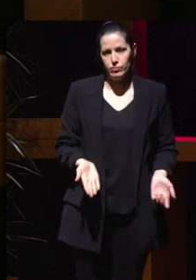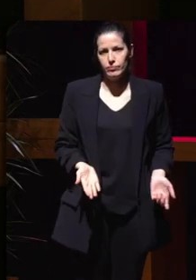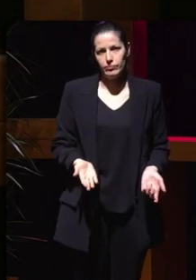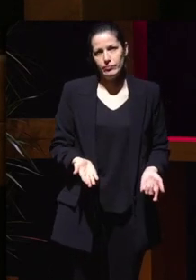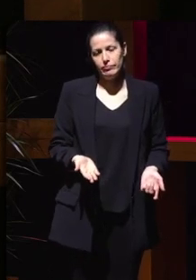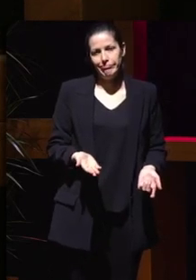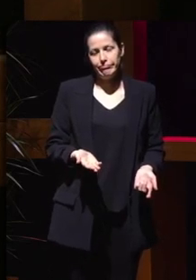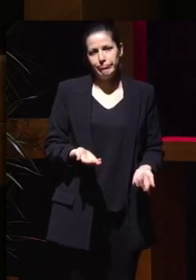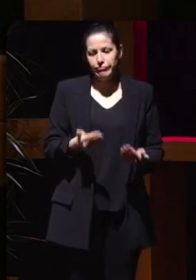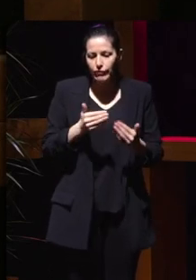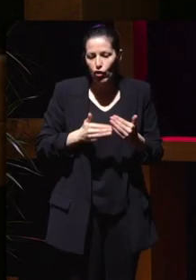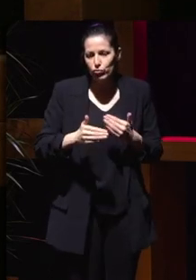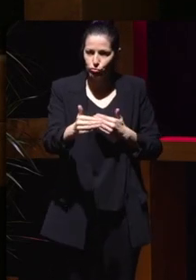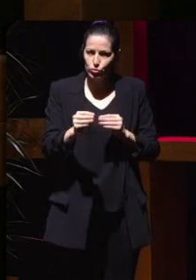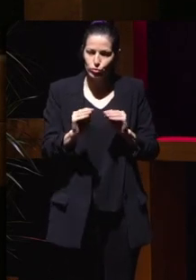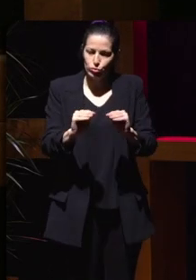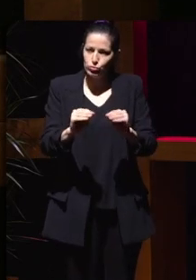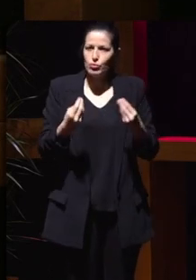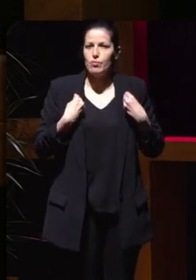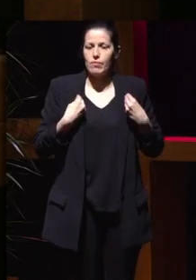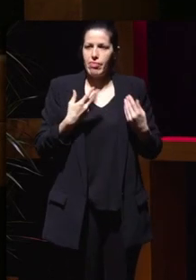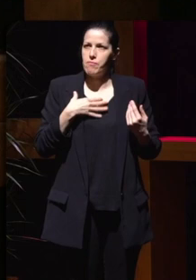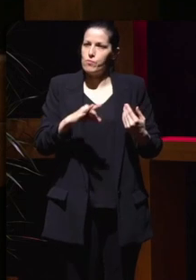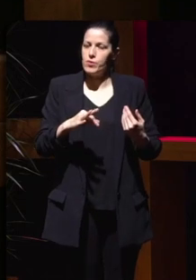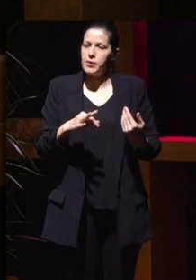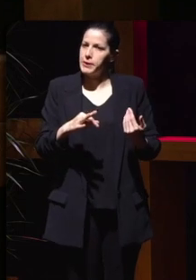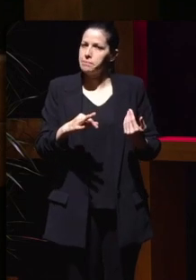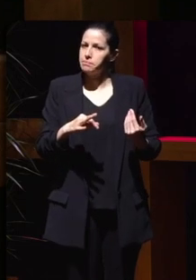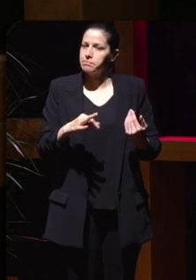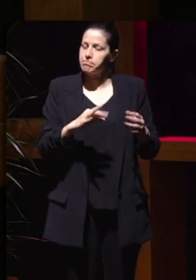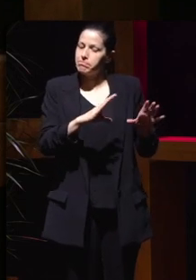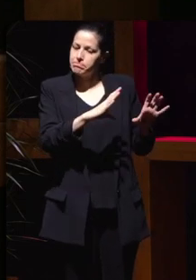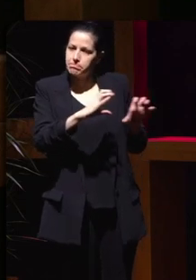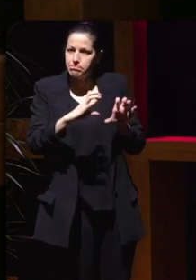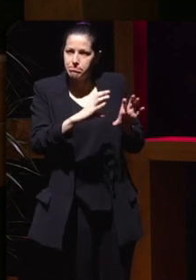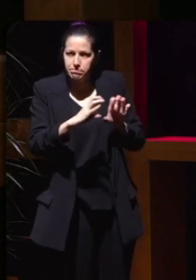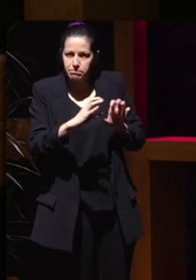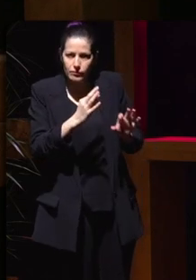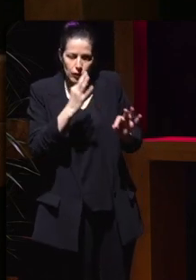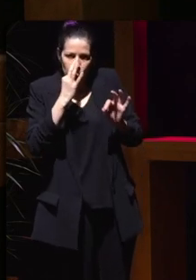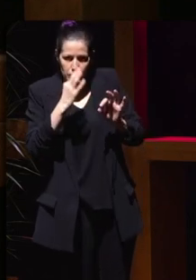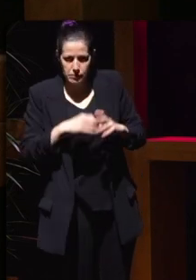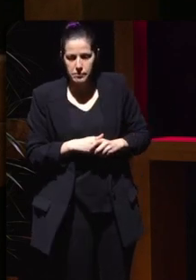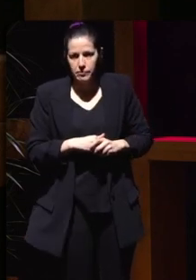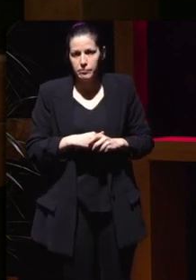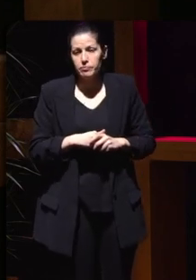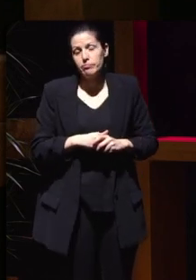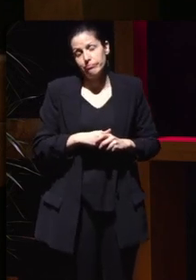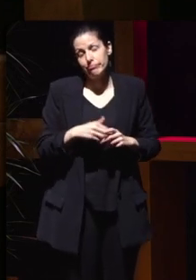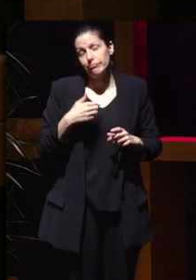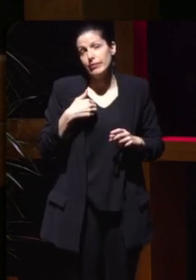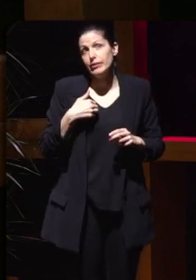o que estoy segmentando en la vida de Armenia y nada y solo espero que Candela